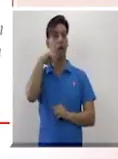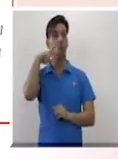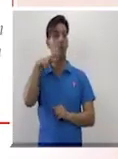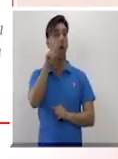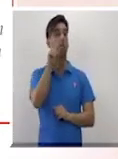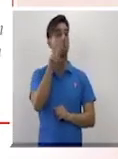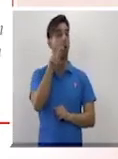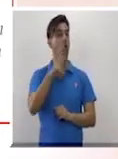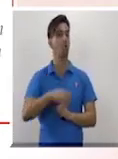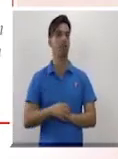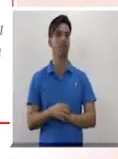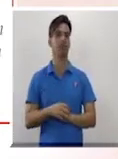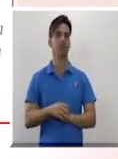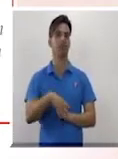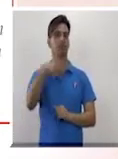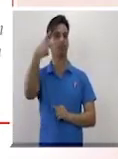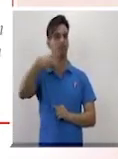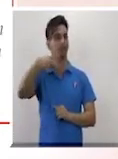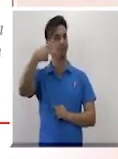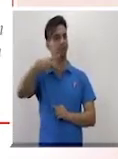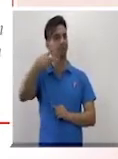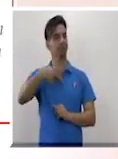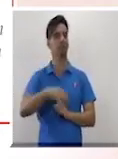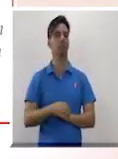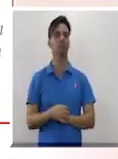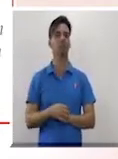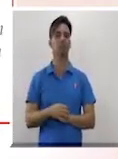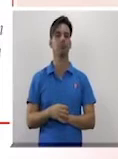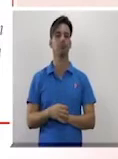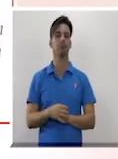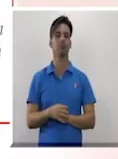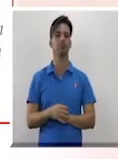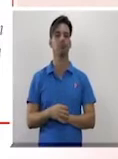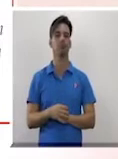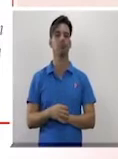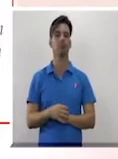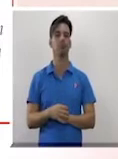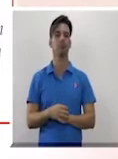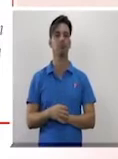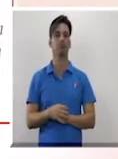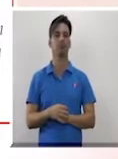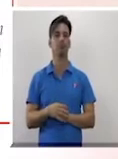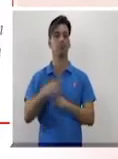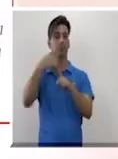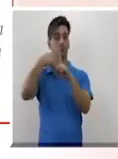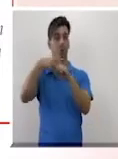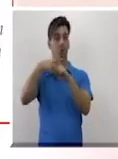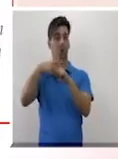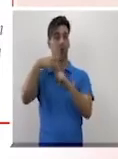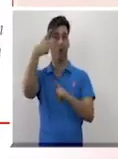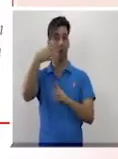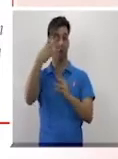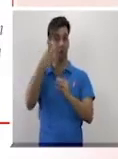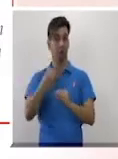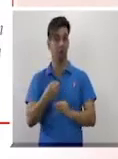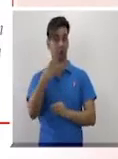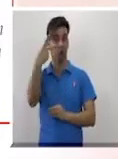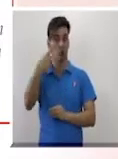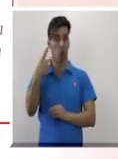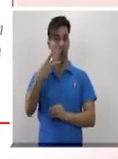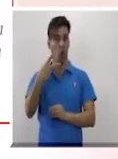para sustraérselo al volumen del cilindro macizo que estamos utilizando para formar el tornillo, ese que le